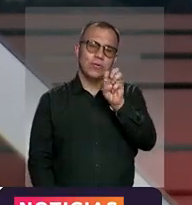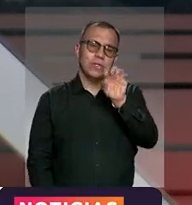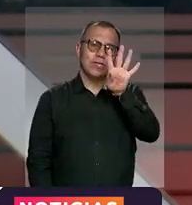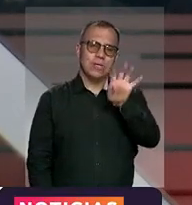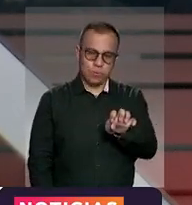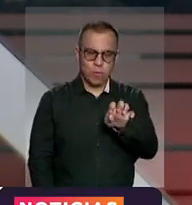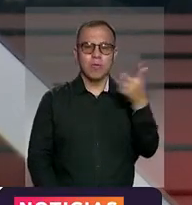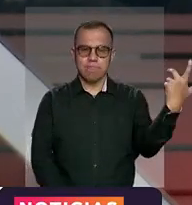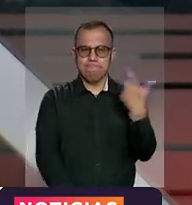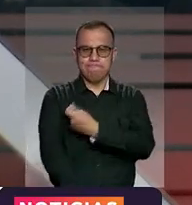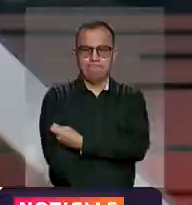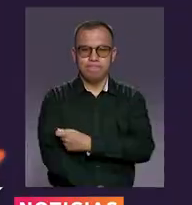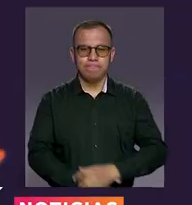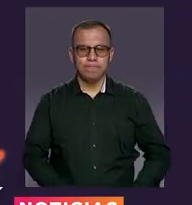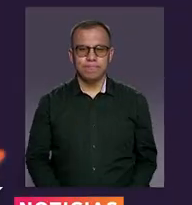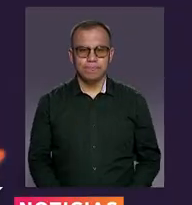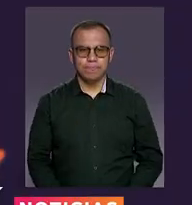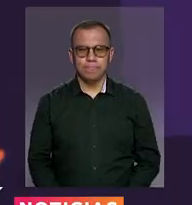472.589 aplicaciones.